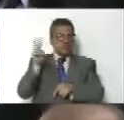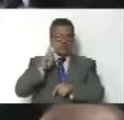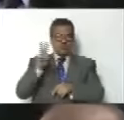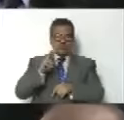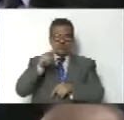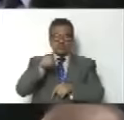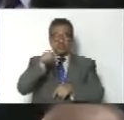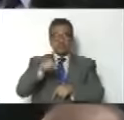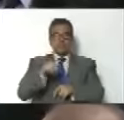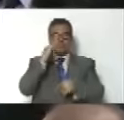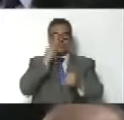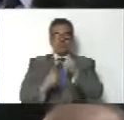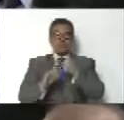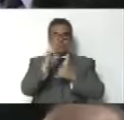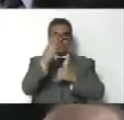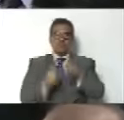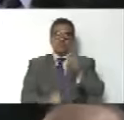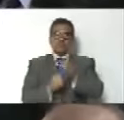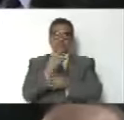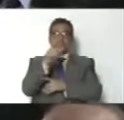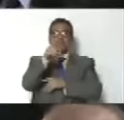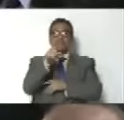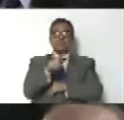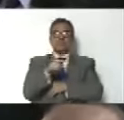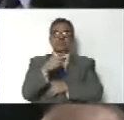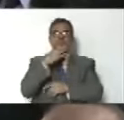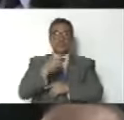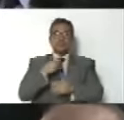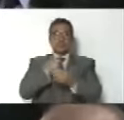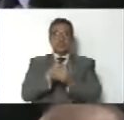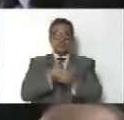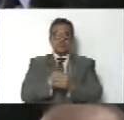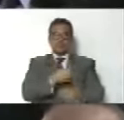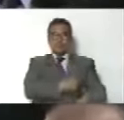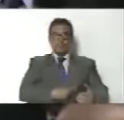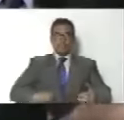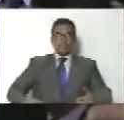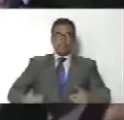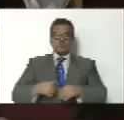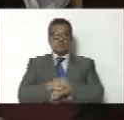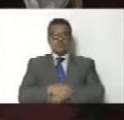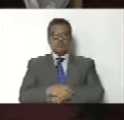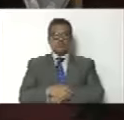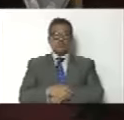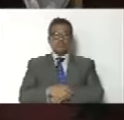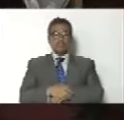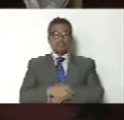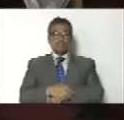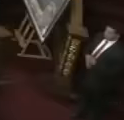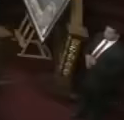Venezuela! Que este sea el último primero de mayo en que reciban un salario de hambre.